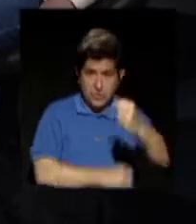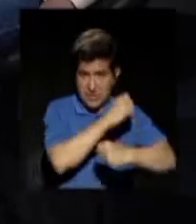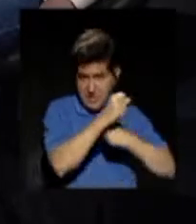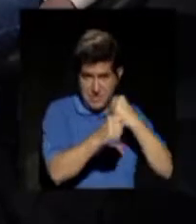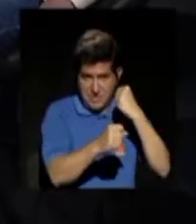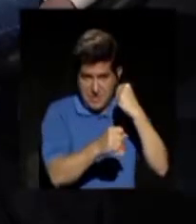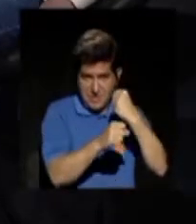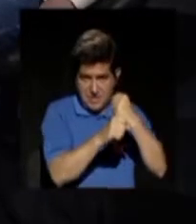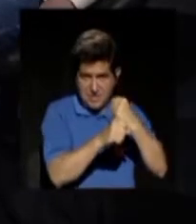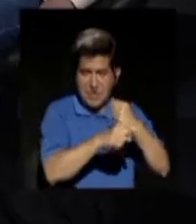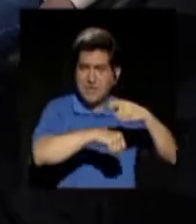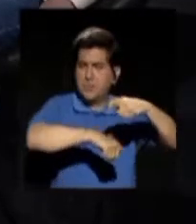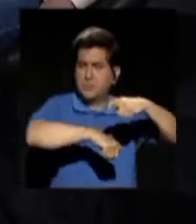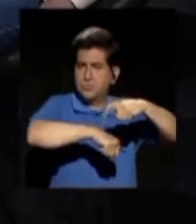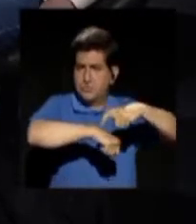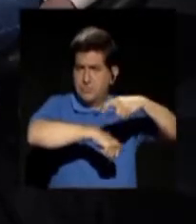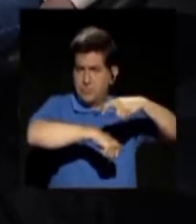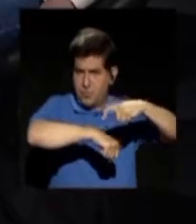es aquella